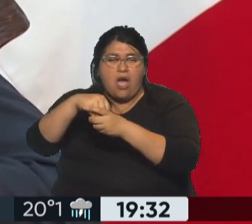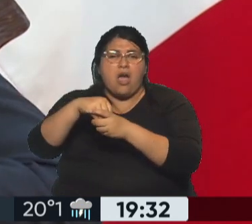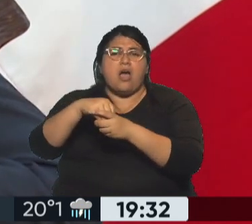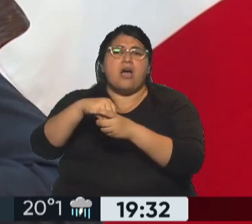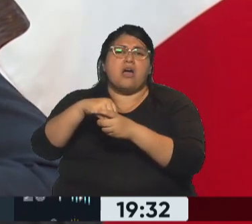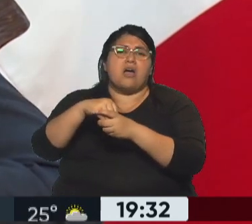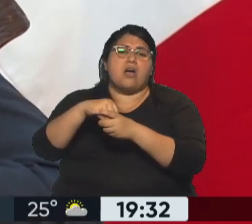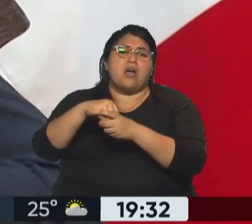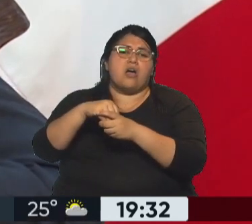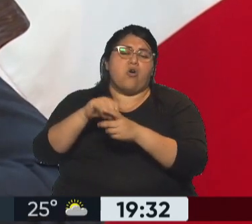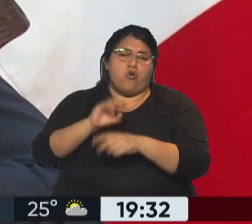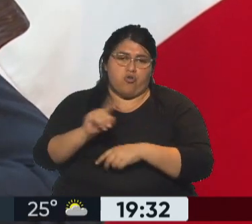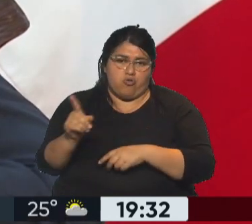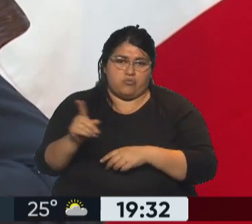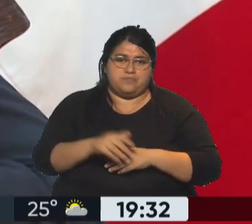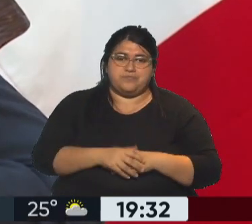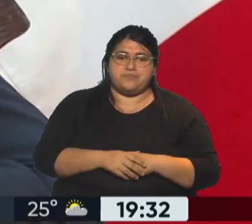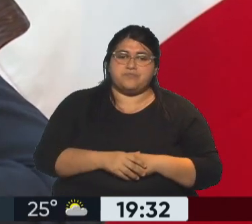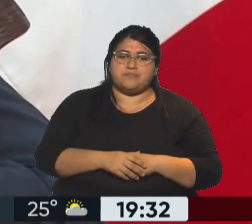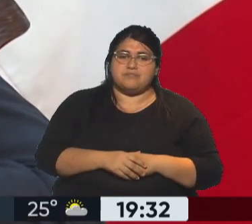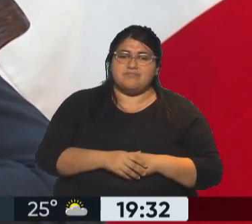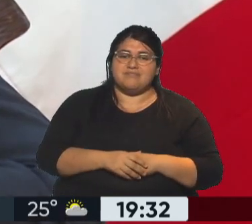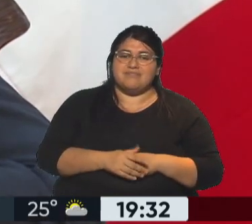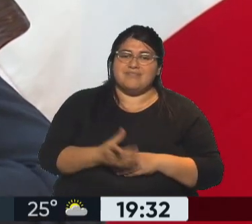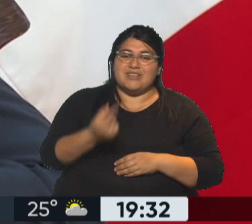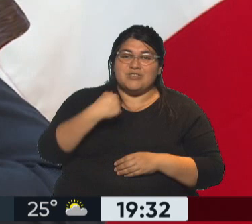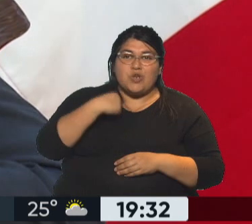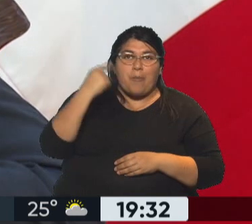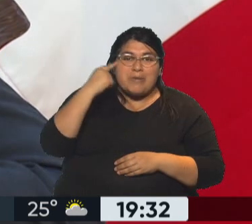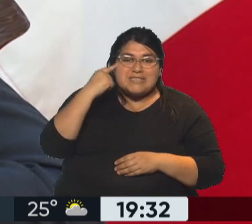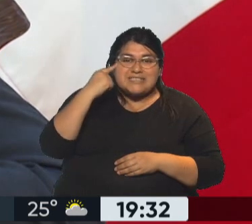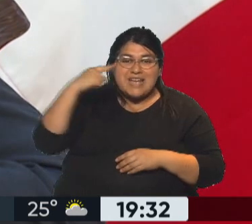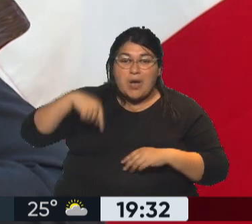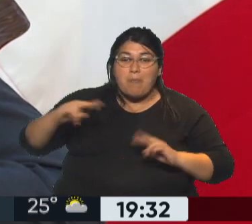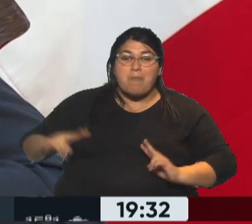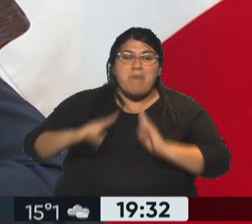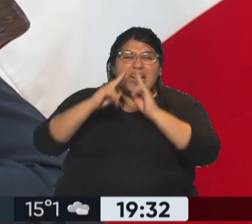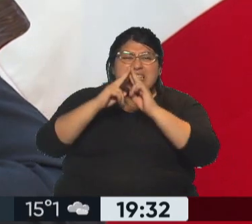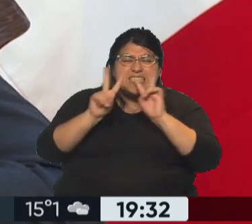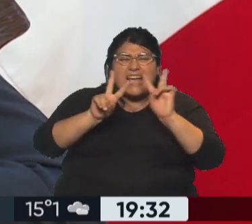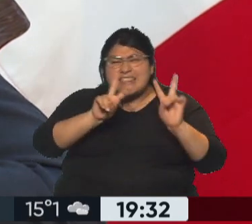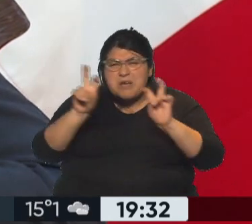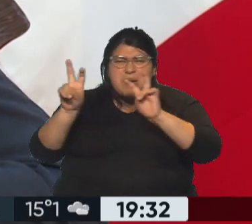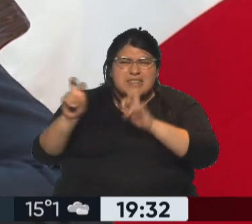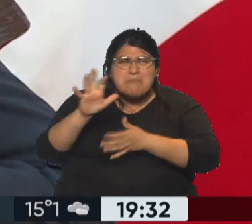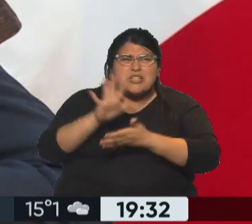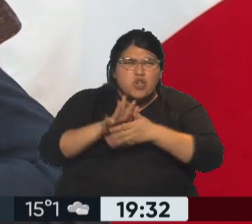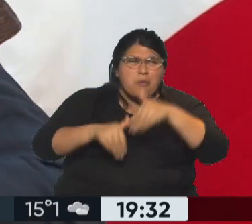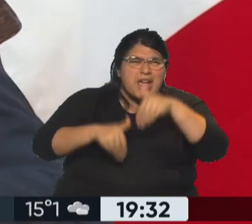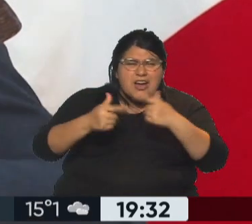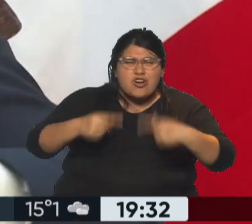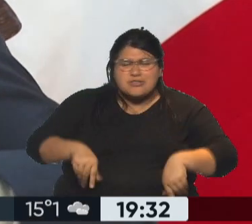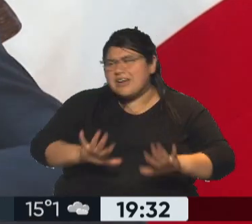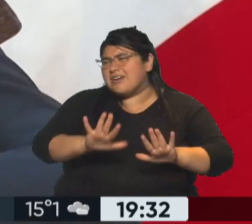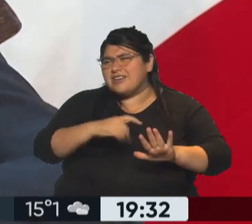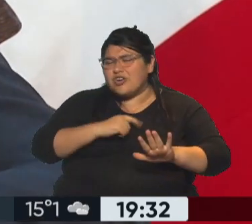va a ser o no candidato. Gracias. Yo pensé que en París íbamos a evitar estas cosas, pero veo que no las tuve.